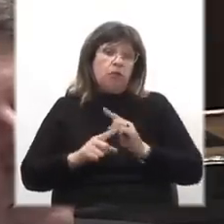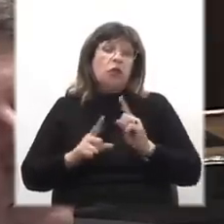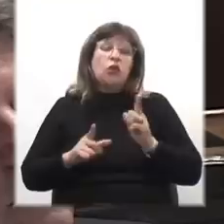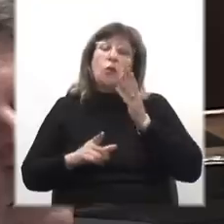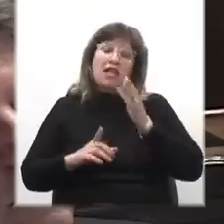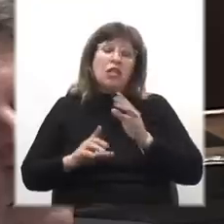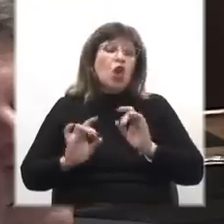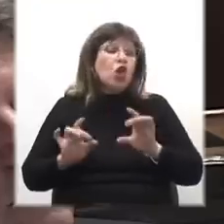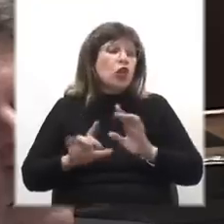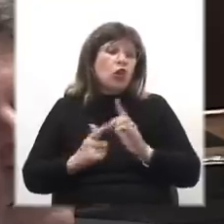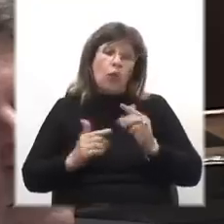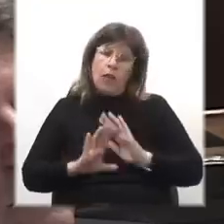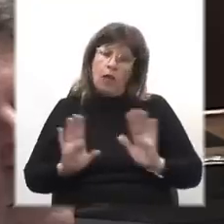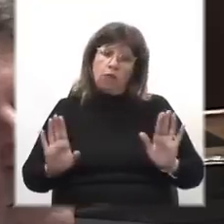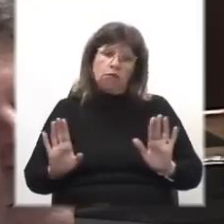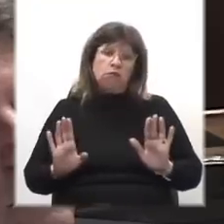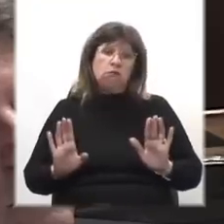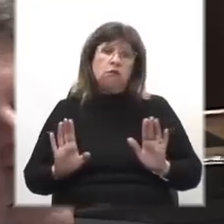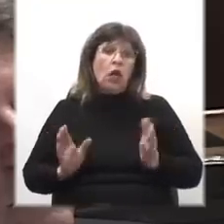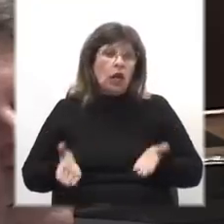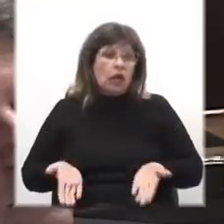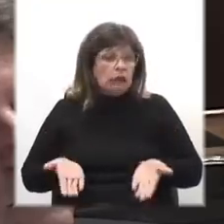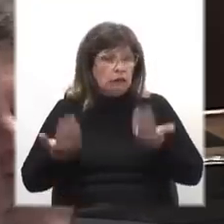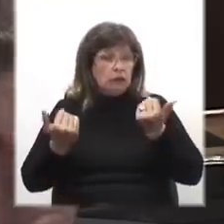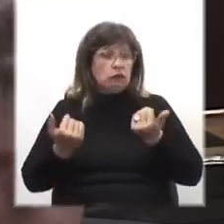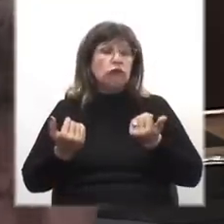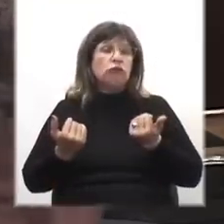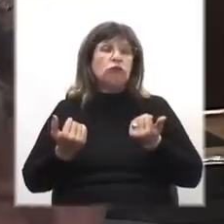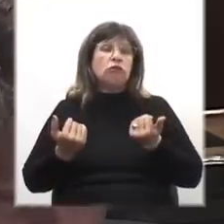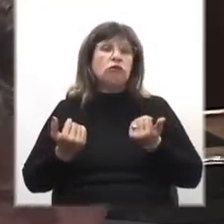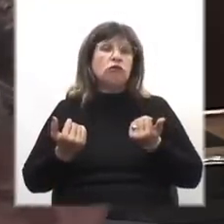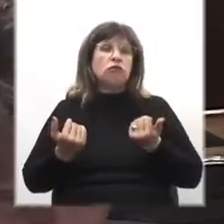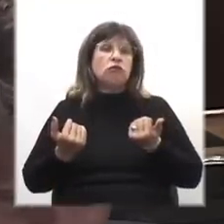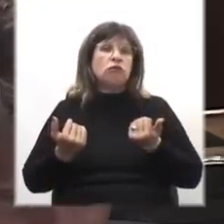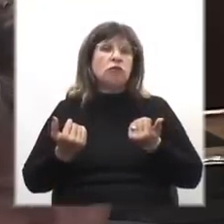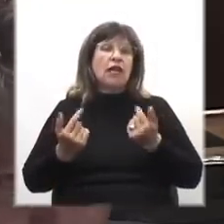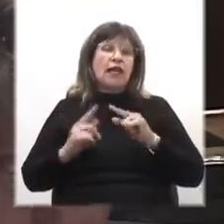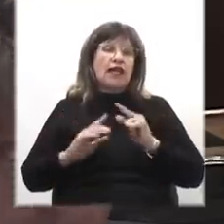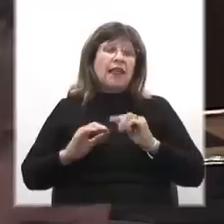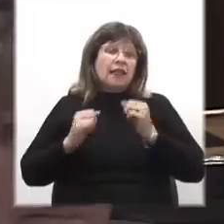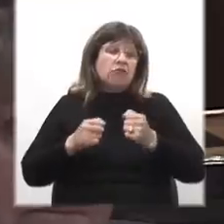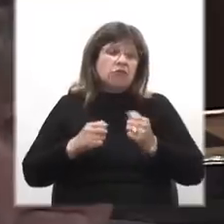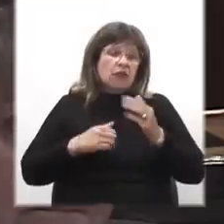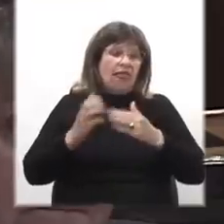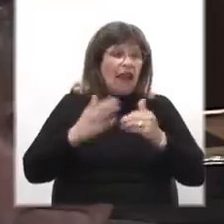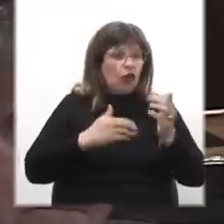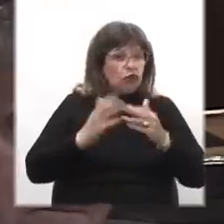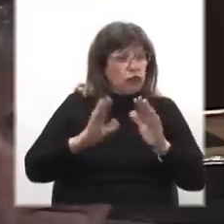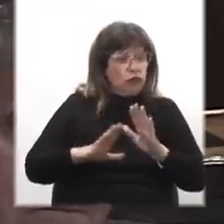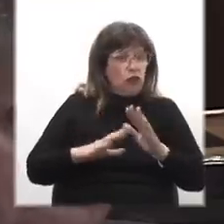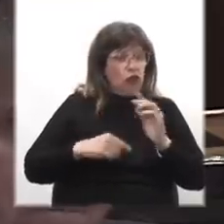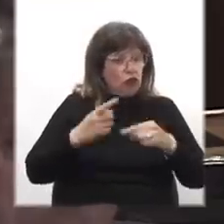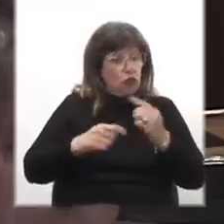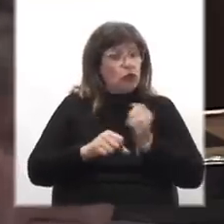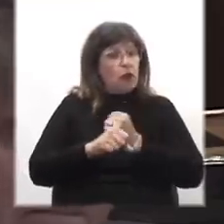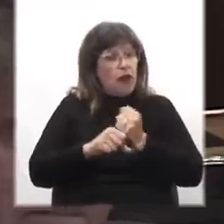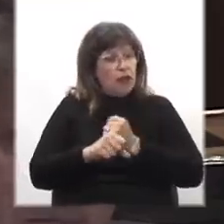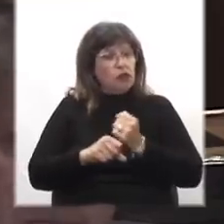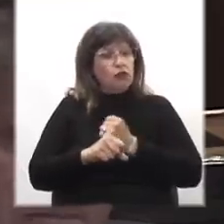contagio, y levantó la cuarentena de la construcción